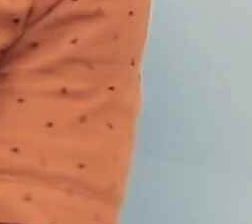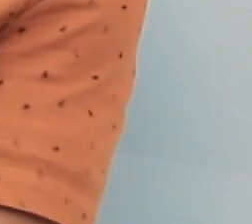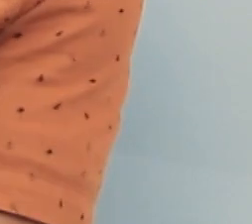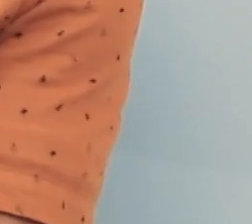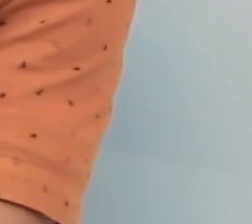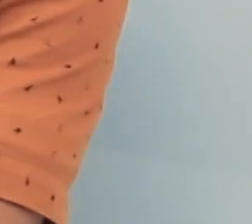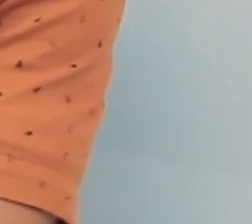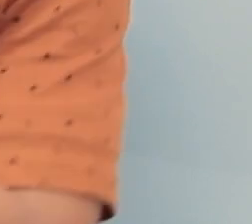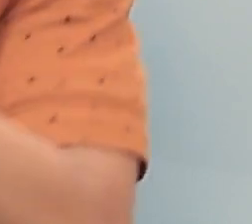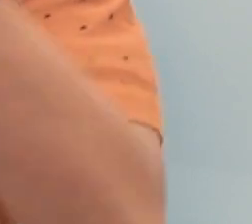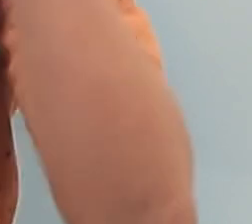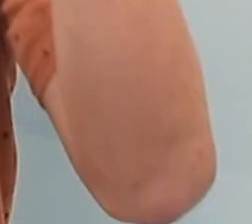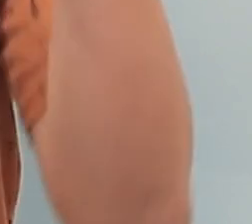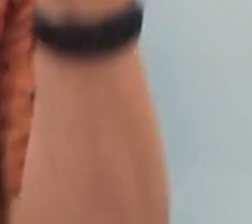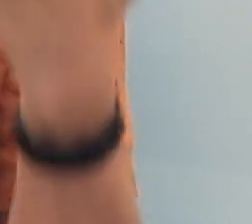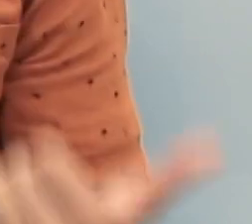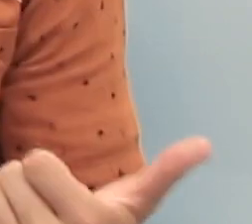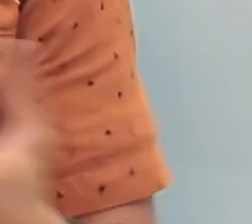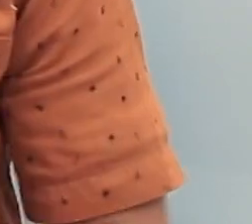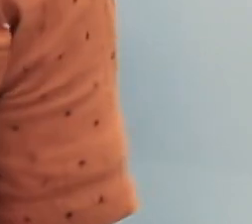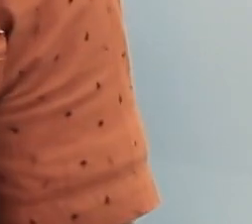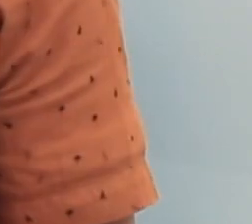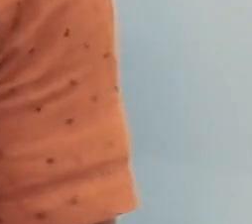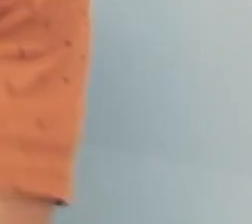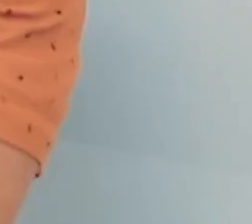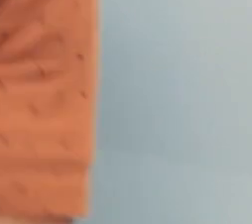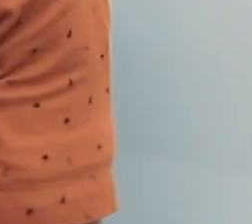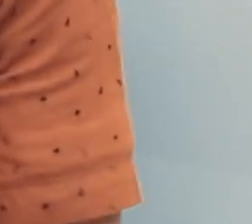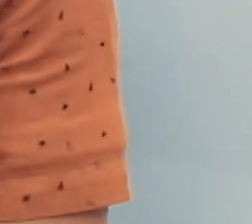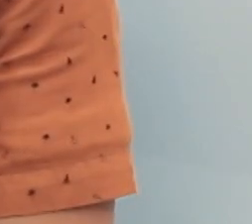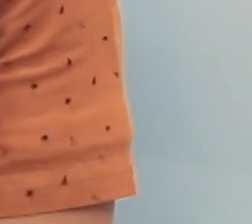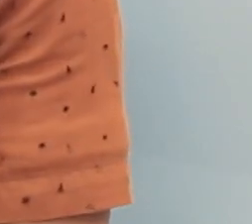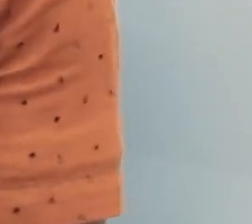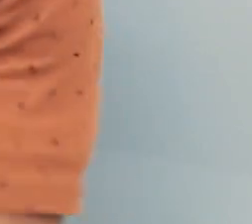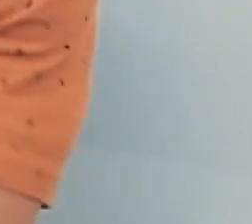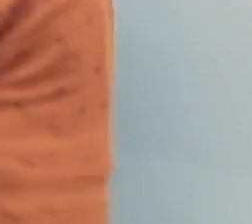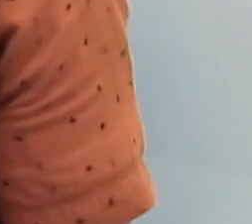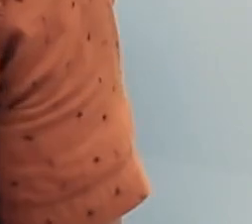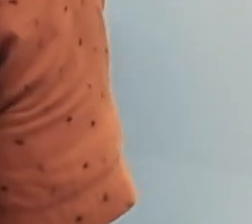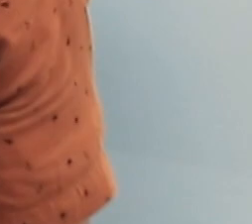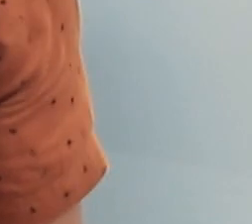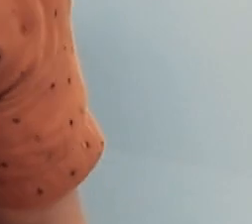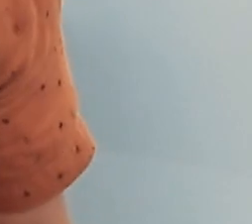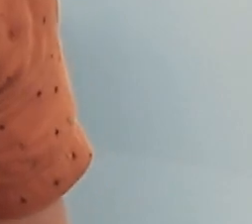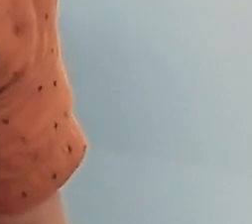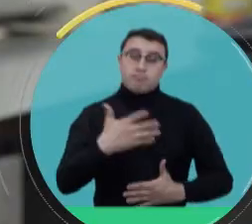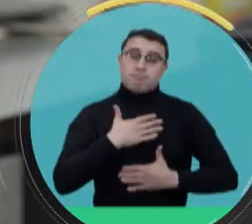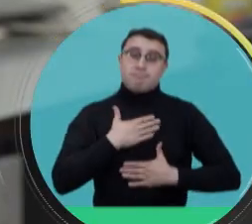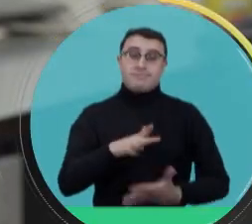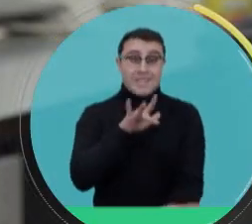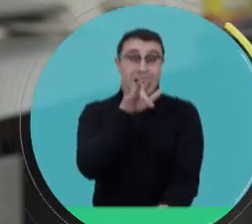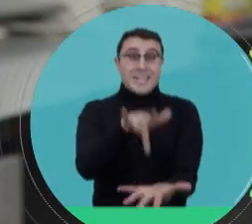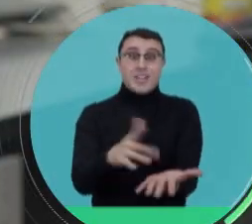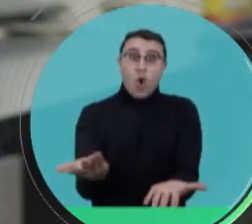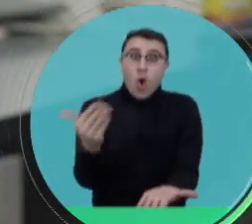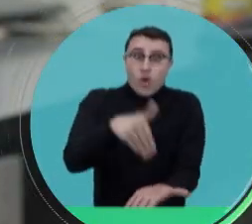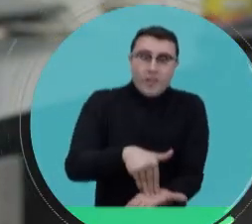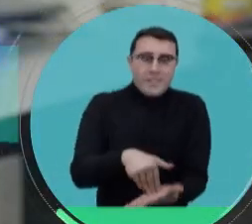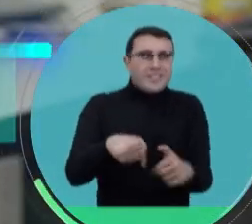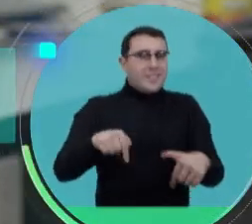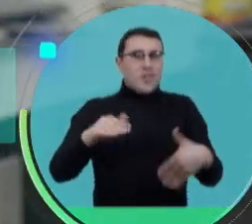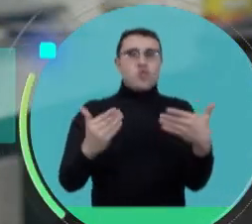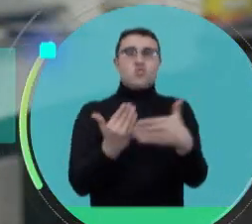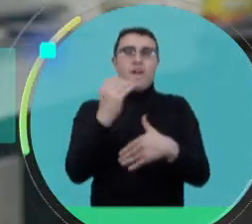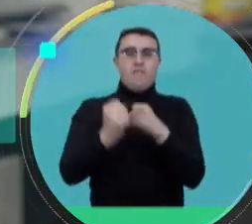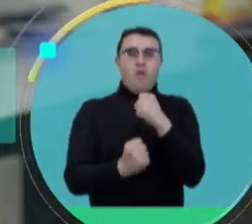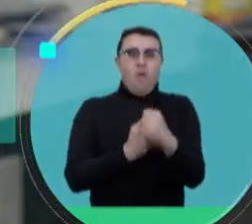que hacen parte de esta línea Gracias por estar con nosotros Luisa cómo estás Hola Cristian Qué gusto